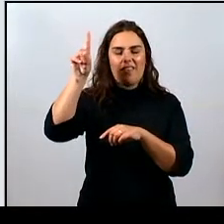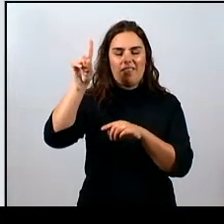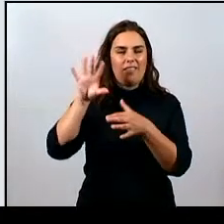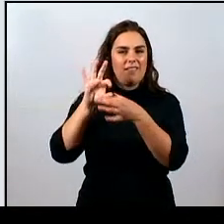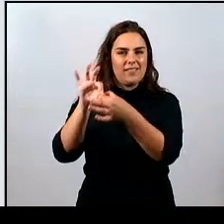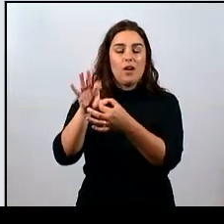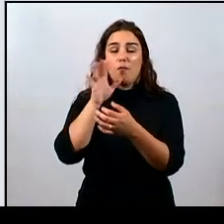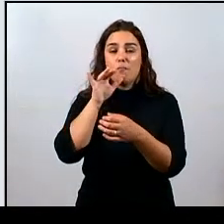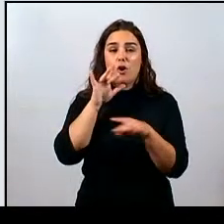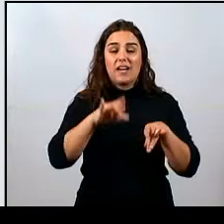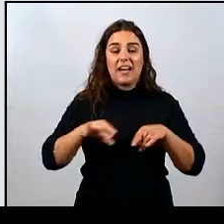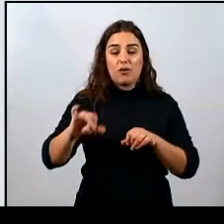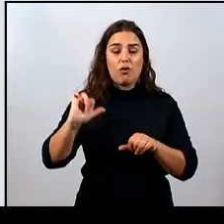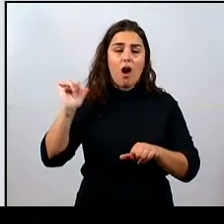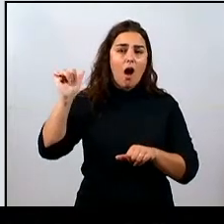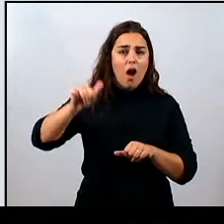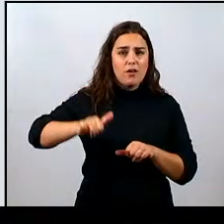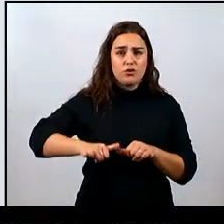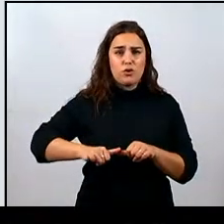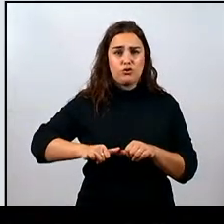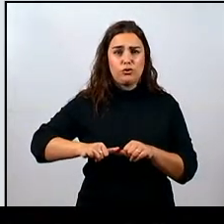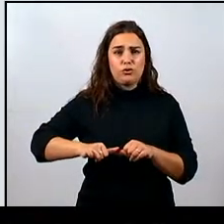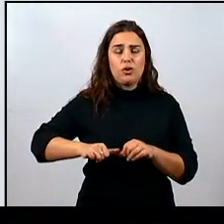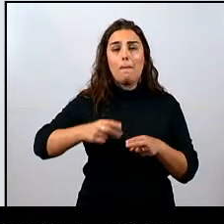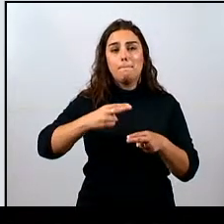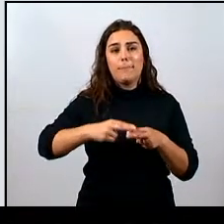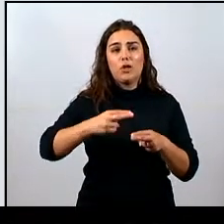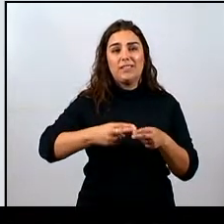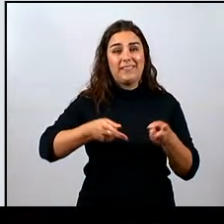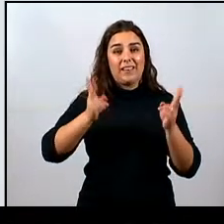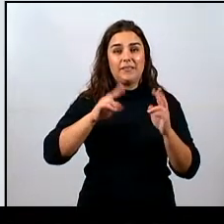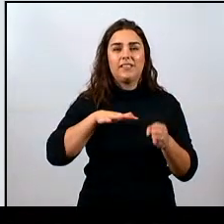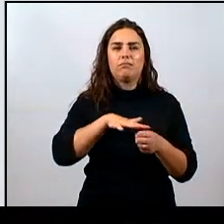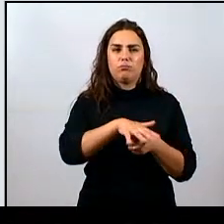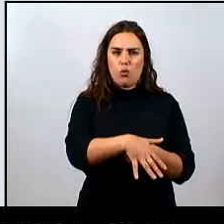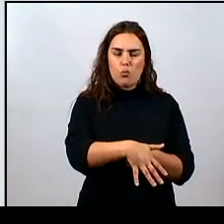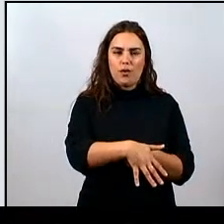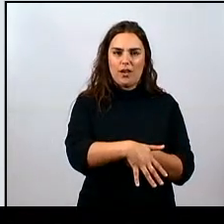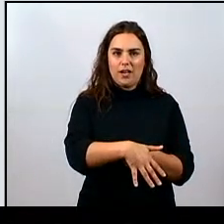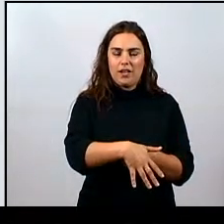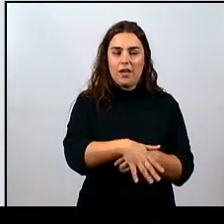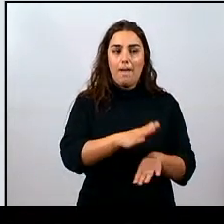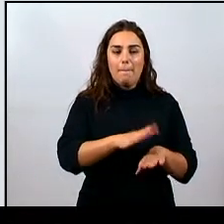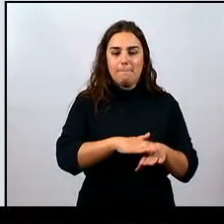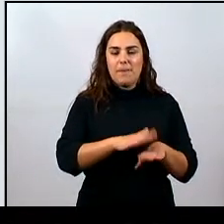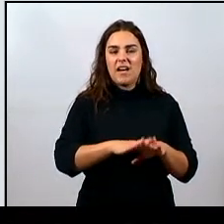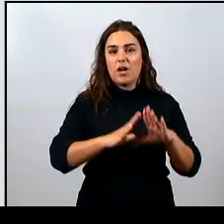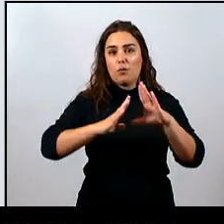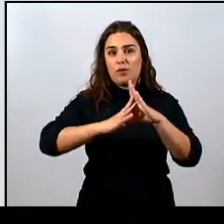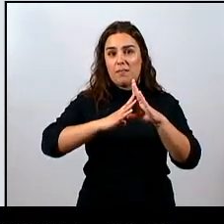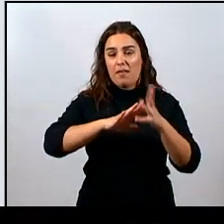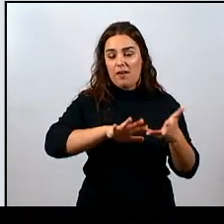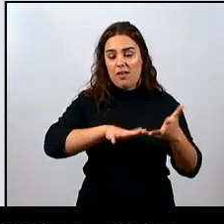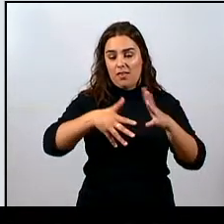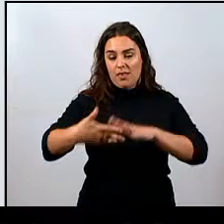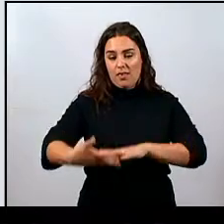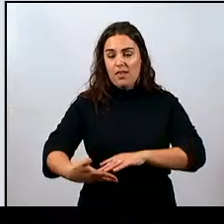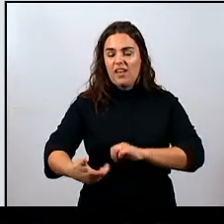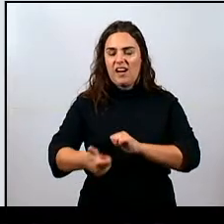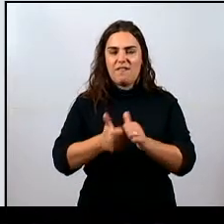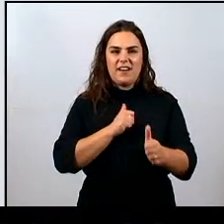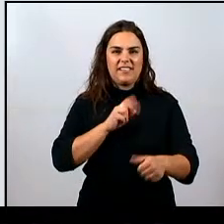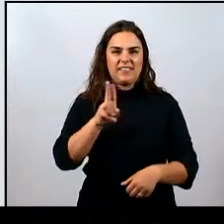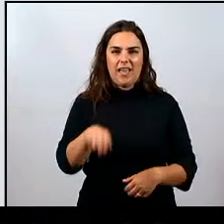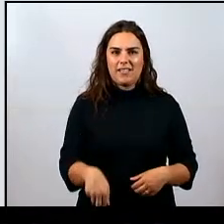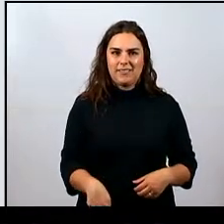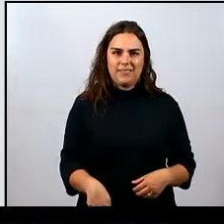región que lleva años aplicando políticas de libertad que han convertido a la Comunidad de Madrid en todo un